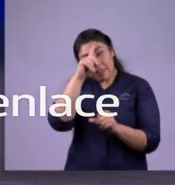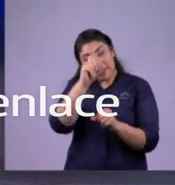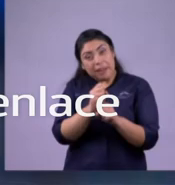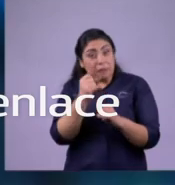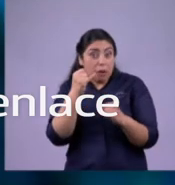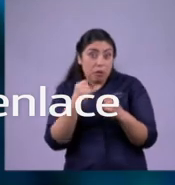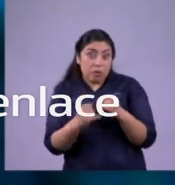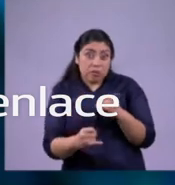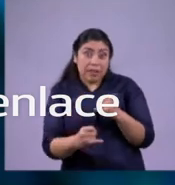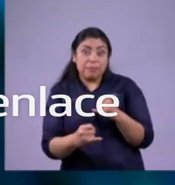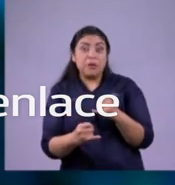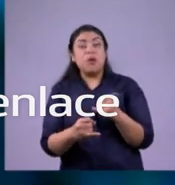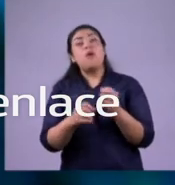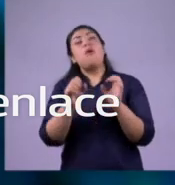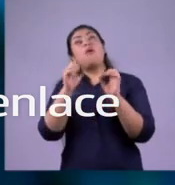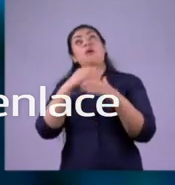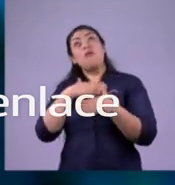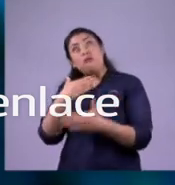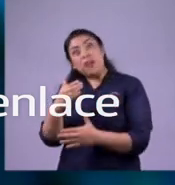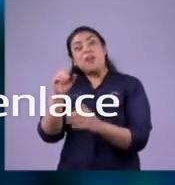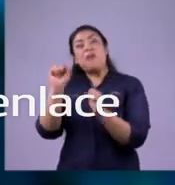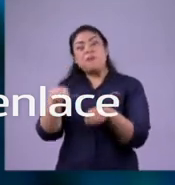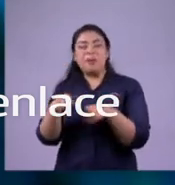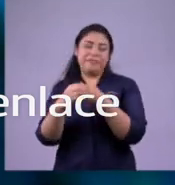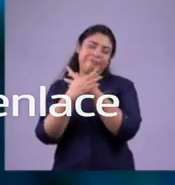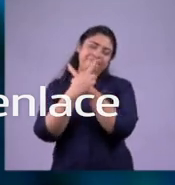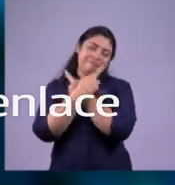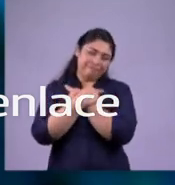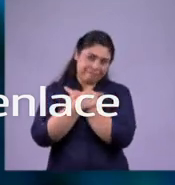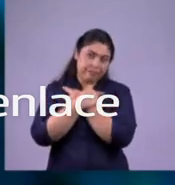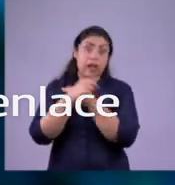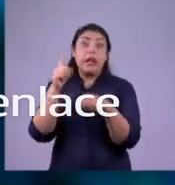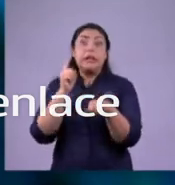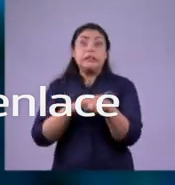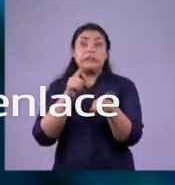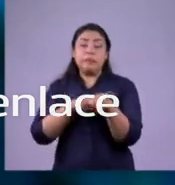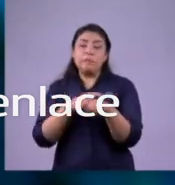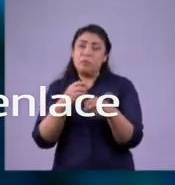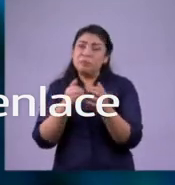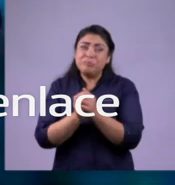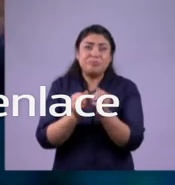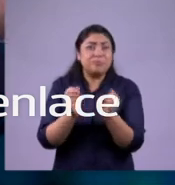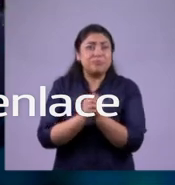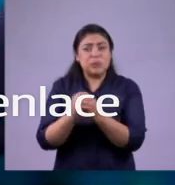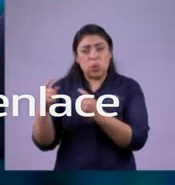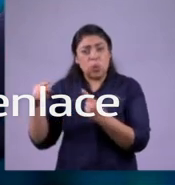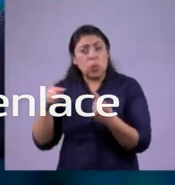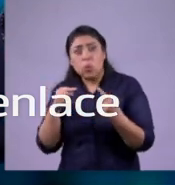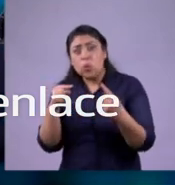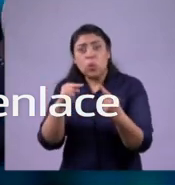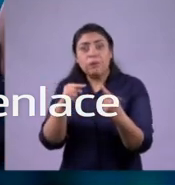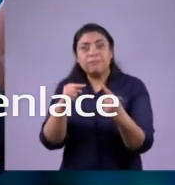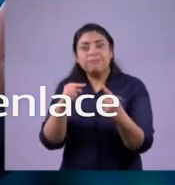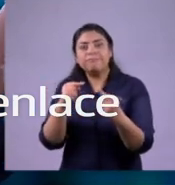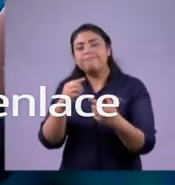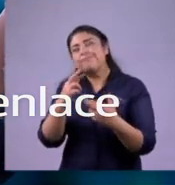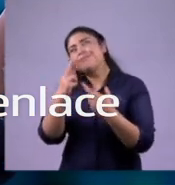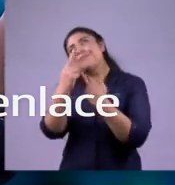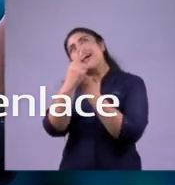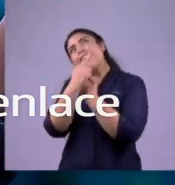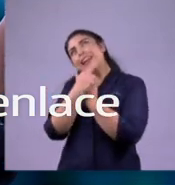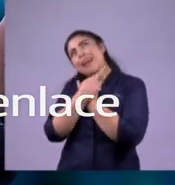eso se aplica a en tiempos de angustia persecución y estrechez descansar en el señor que nada